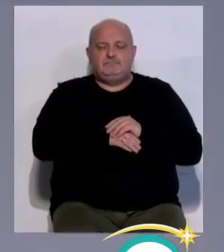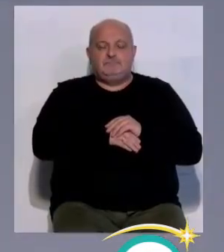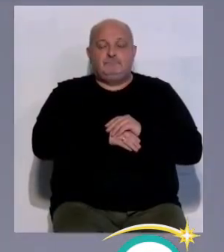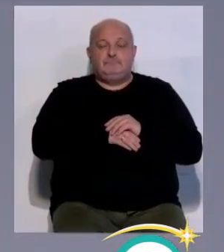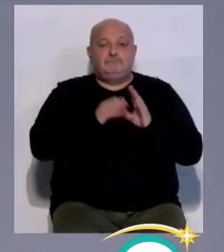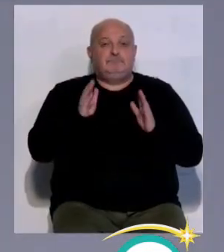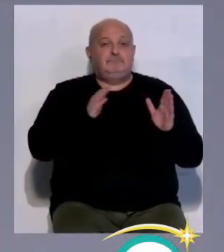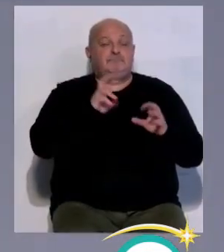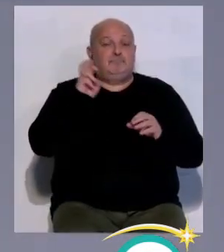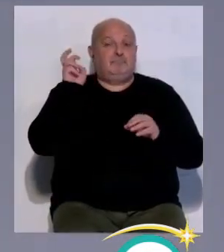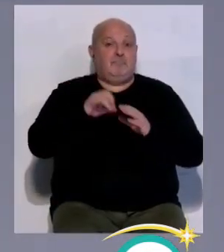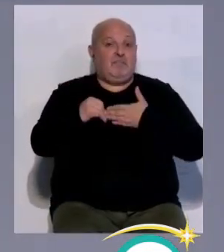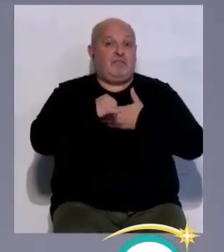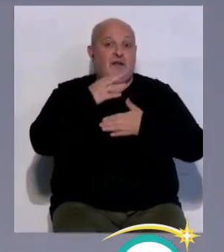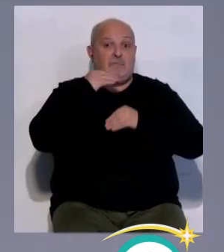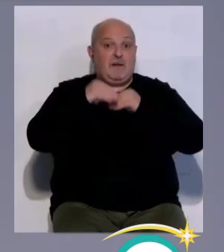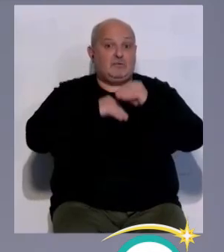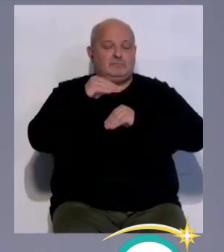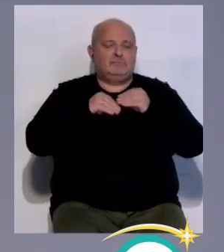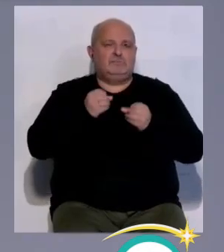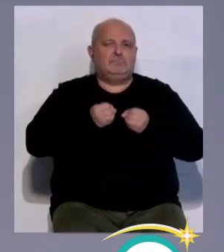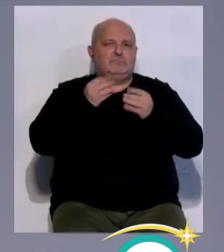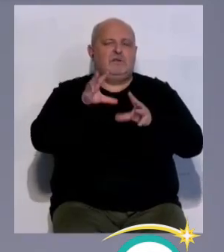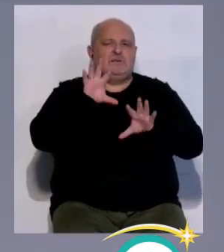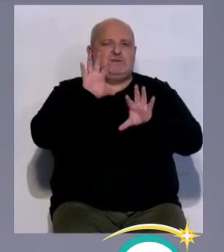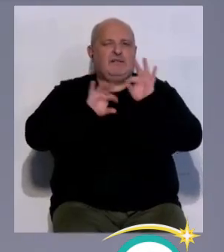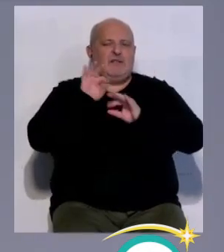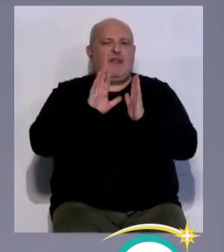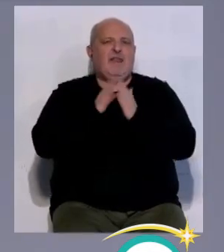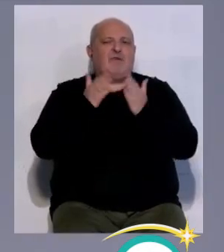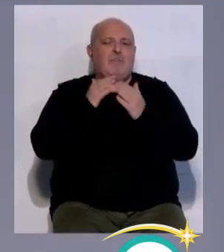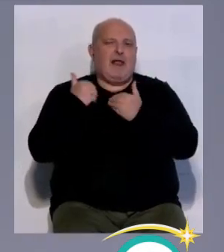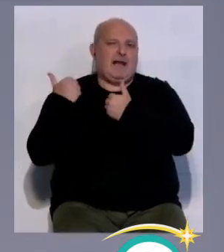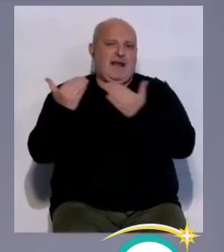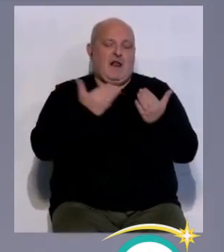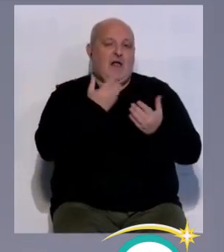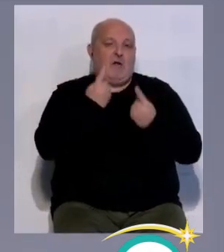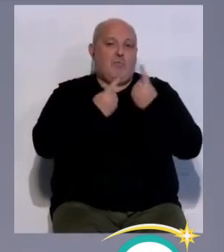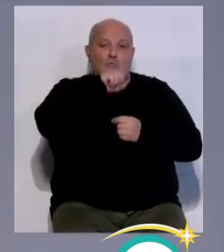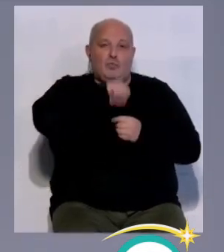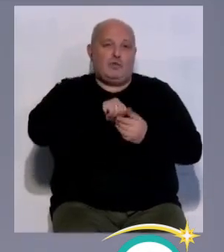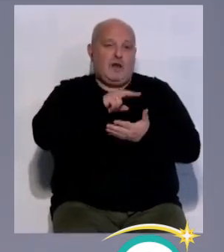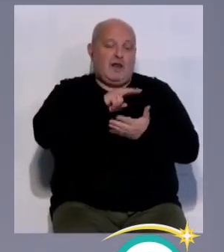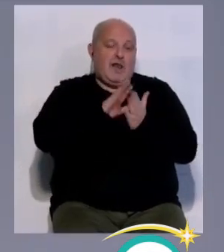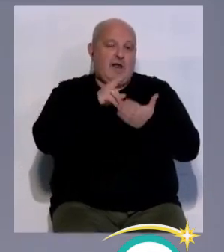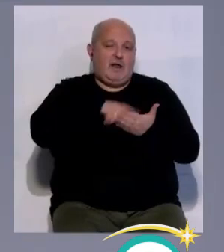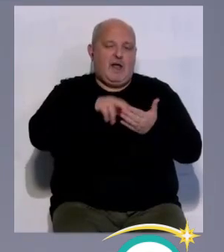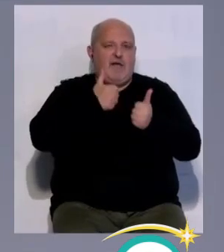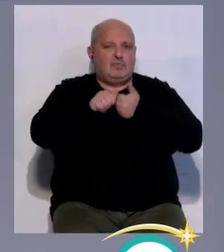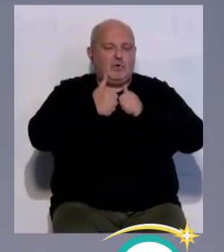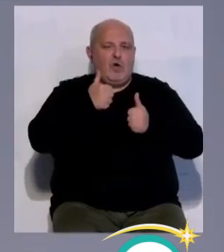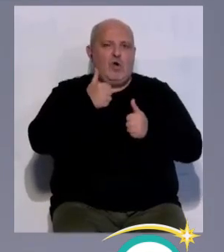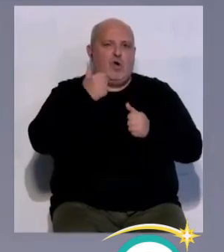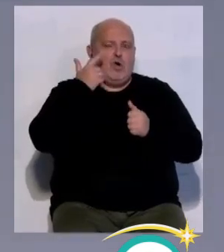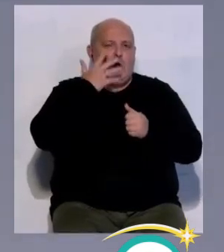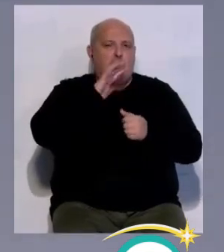Y a poco día de la llegada de los Reyes Magos les ofrecemos una selección de libros para regalar a los amantes de las letras. Aventuras, libros,